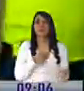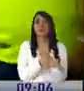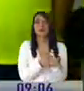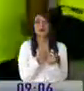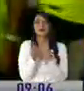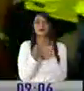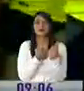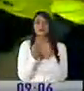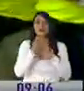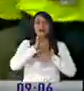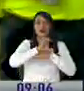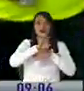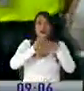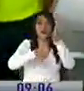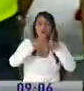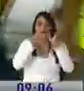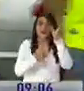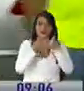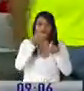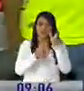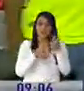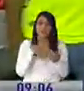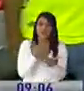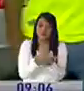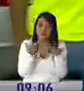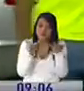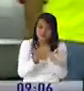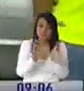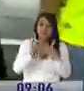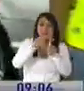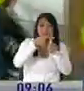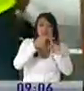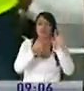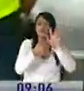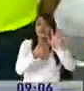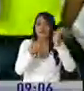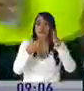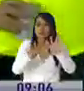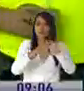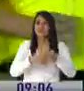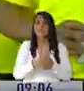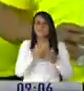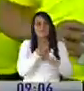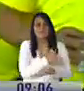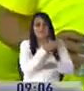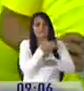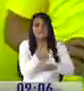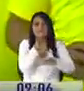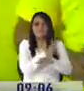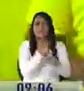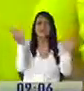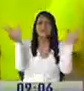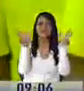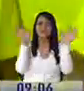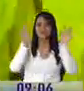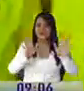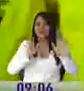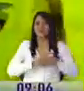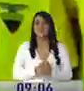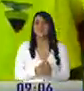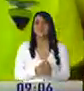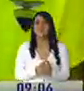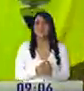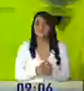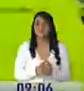Estos son algunos de los hinchas que llegaron hasta acá y primero que nada vamos a arrancar ya con un cántico para que se le escuche desde Ecuador a todos ustedes